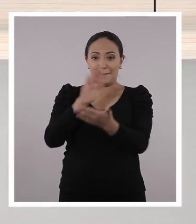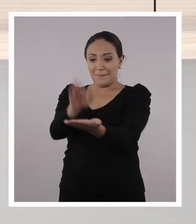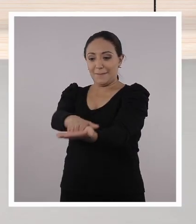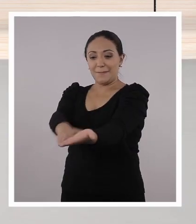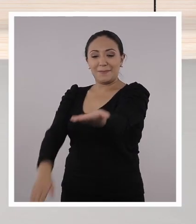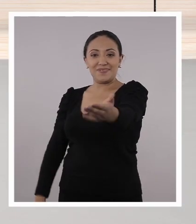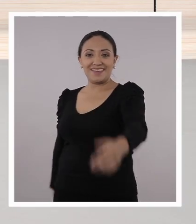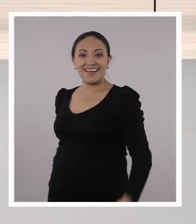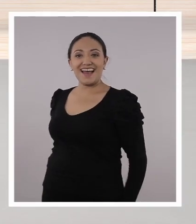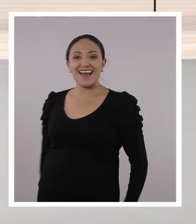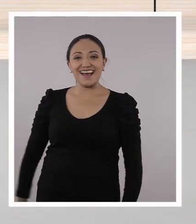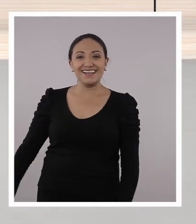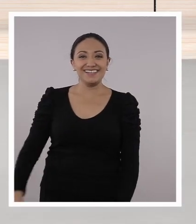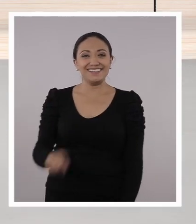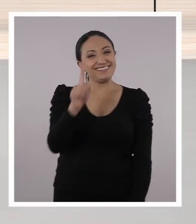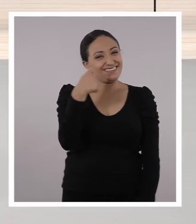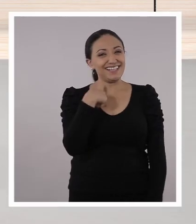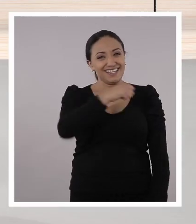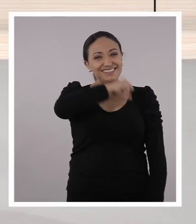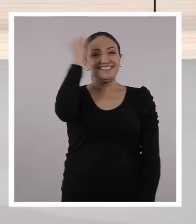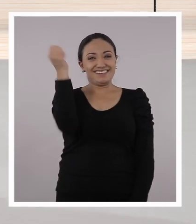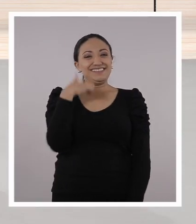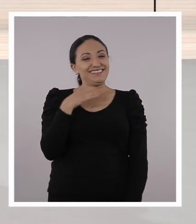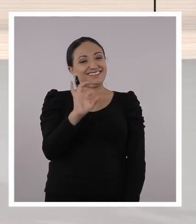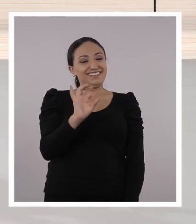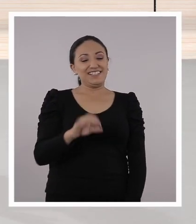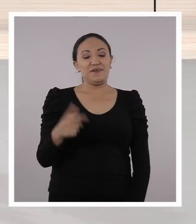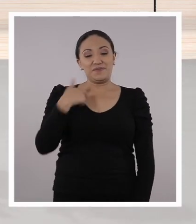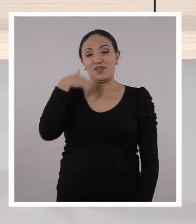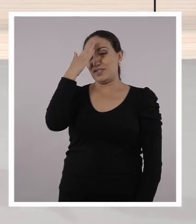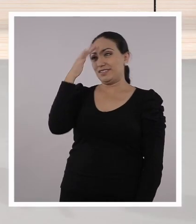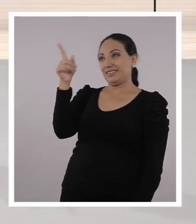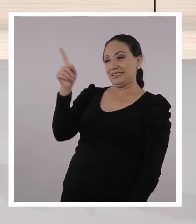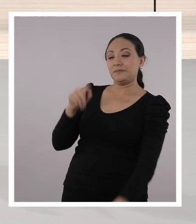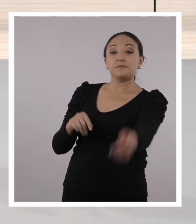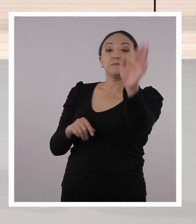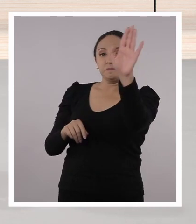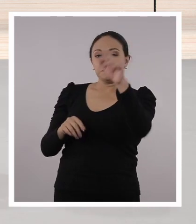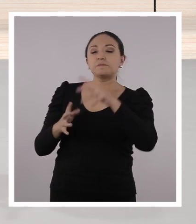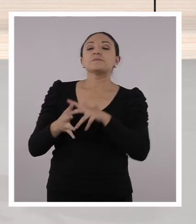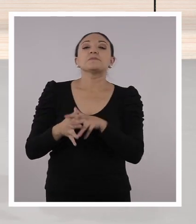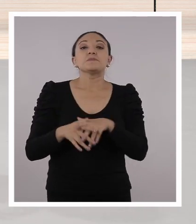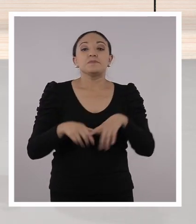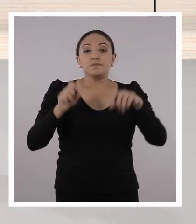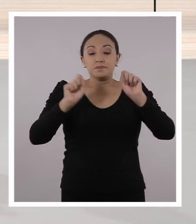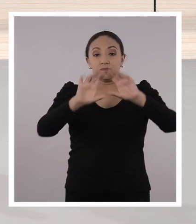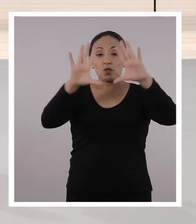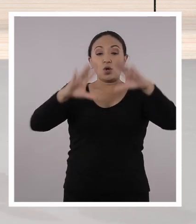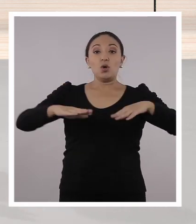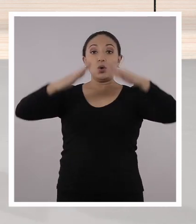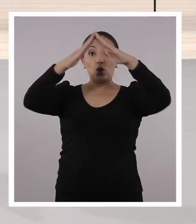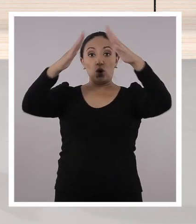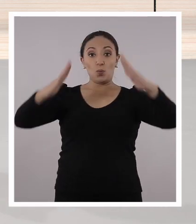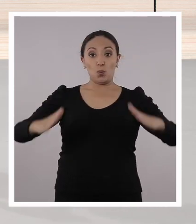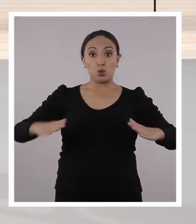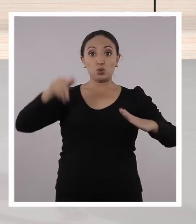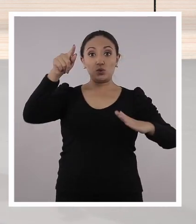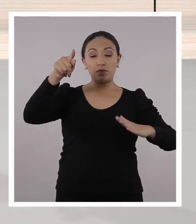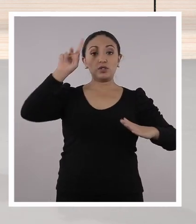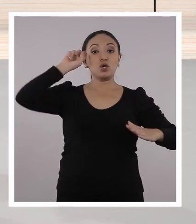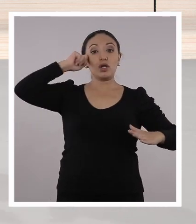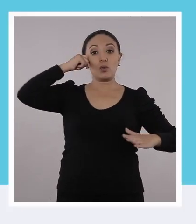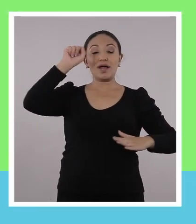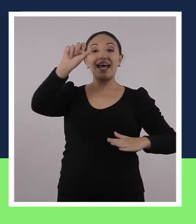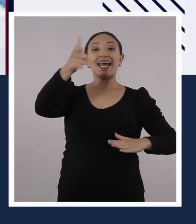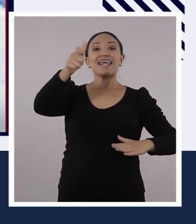No, no. Muy bien. Profe. Yo sé muy bien de qué se trata esta imagen. A ver, cuénteme. Este monumento nos lleva